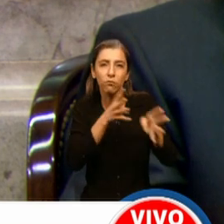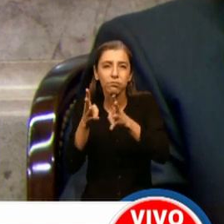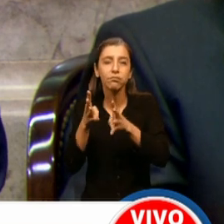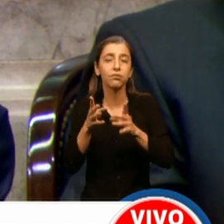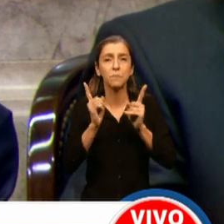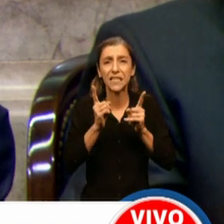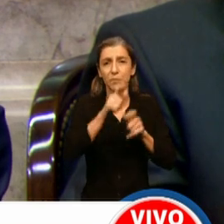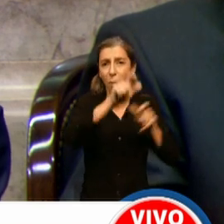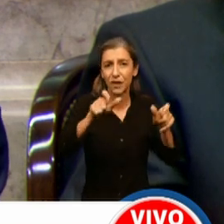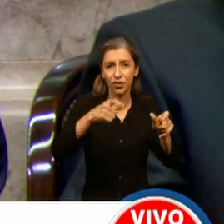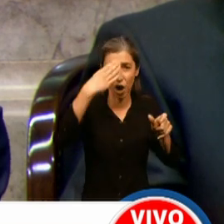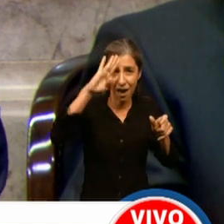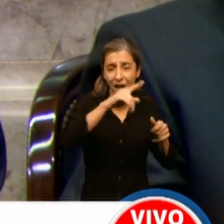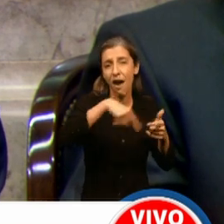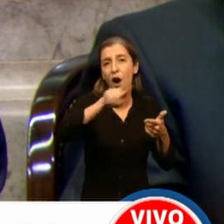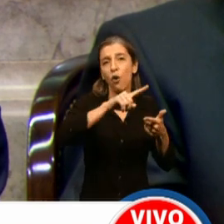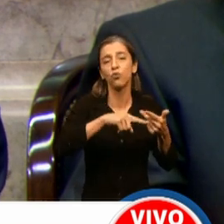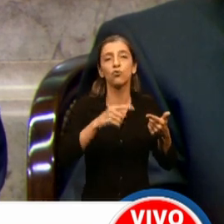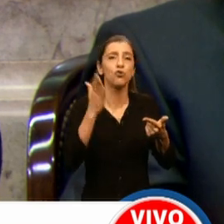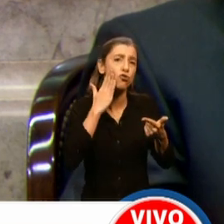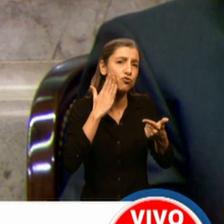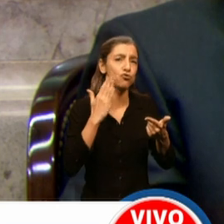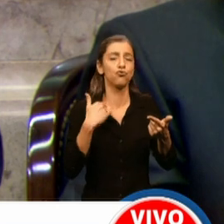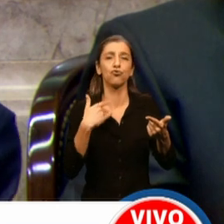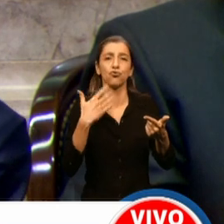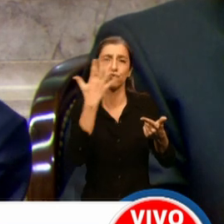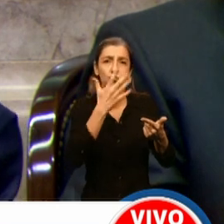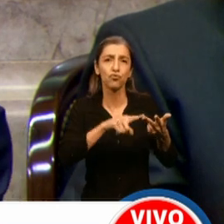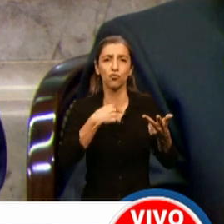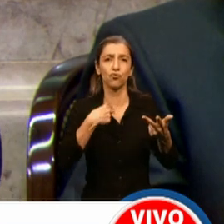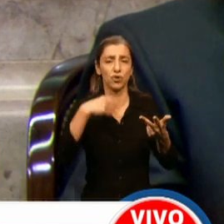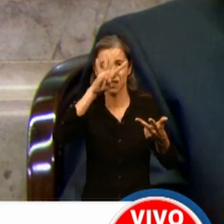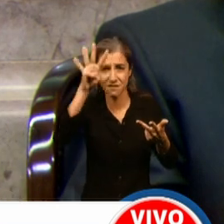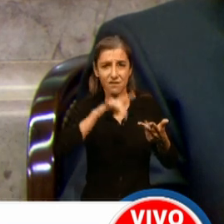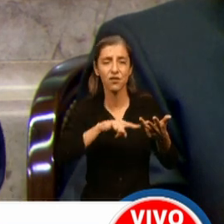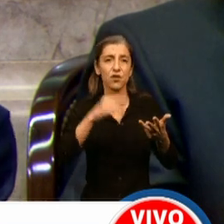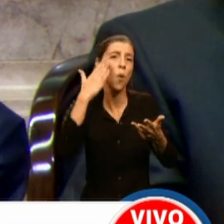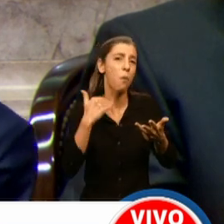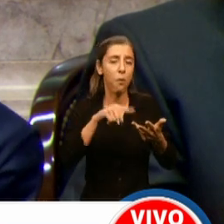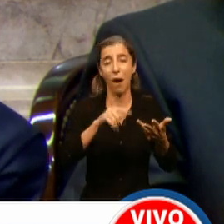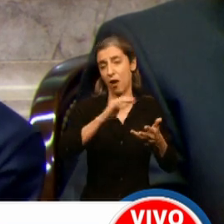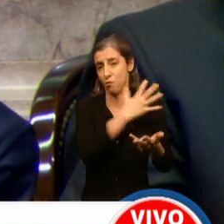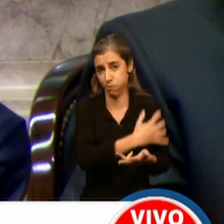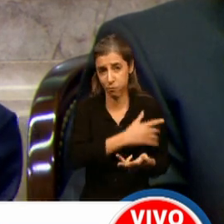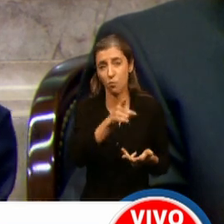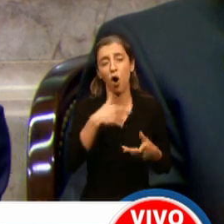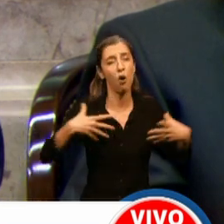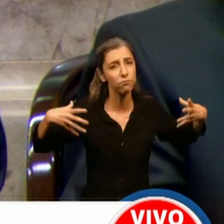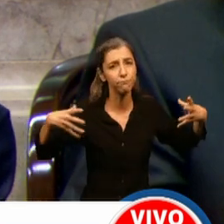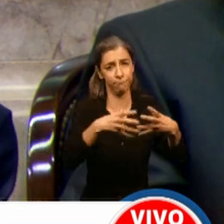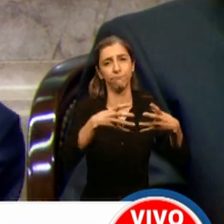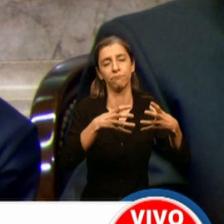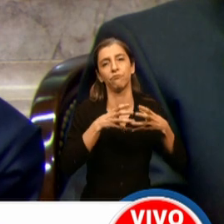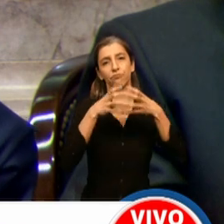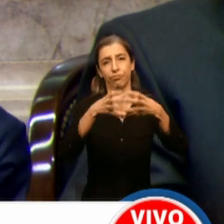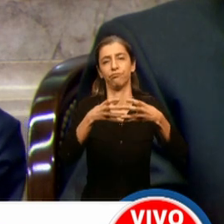gauchos mestizos negros indios y blancos pobres el éxito de